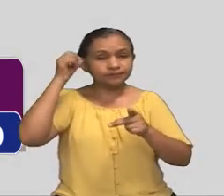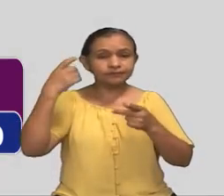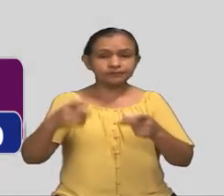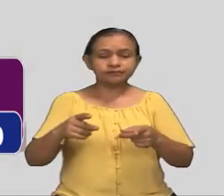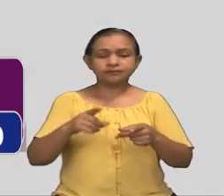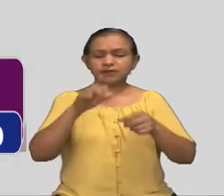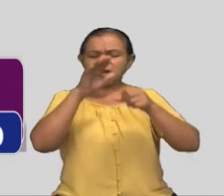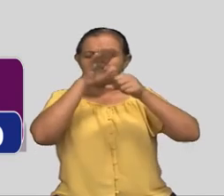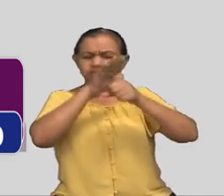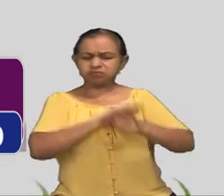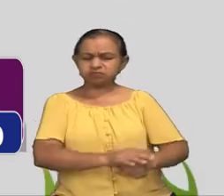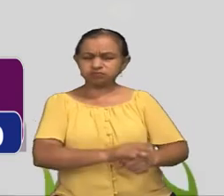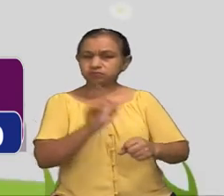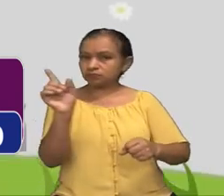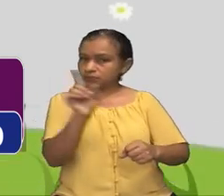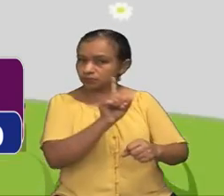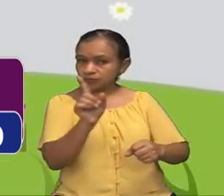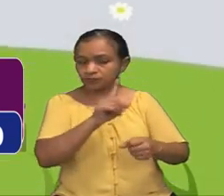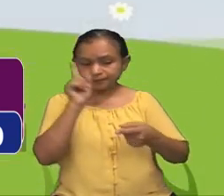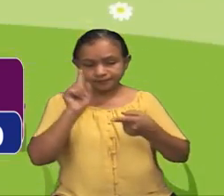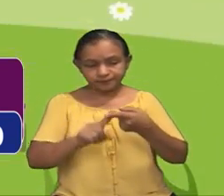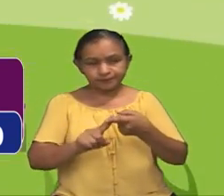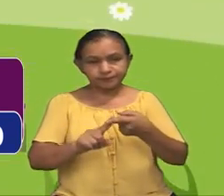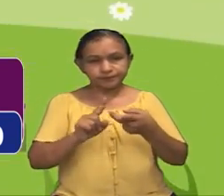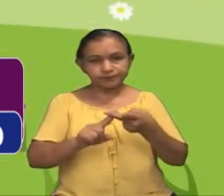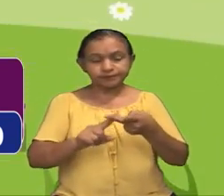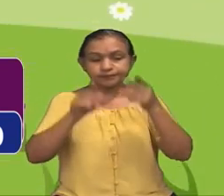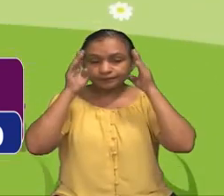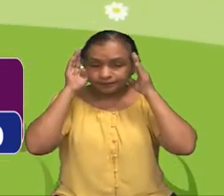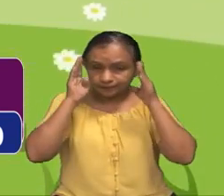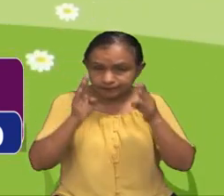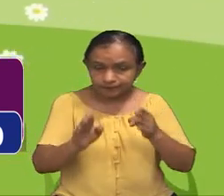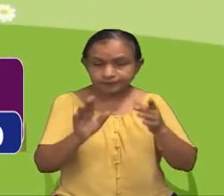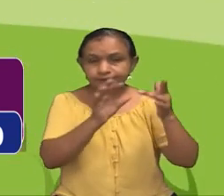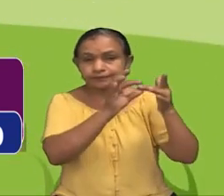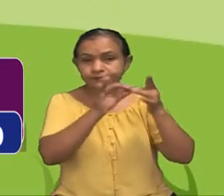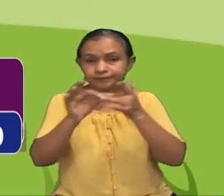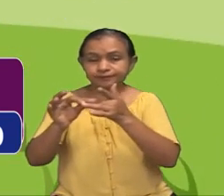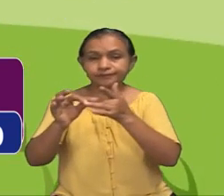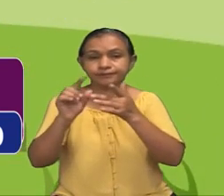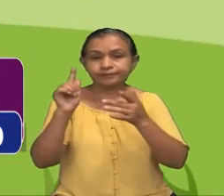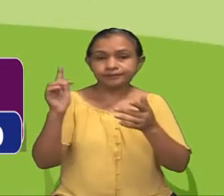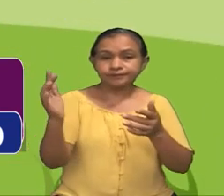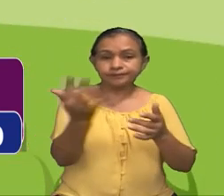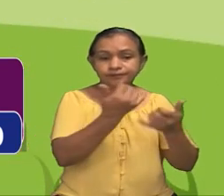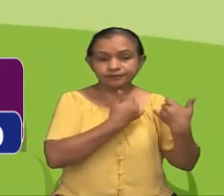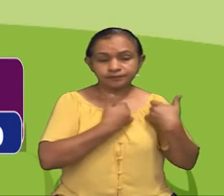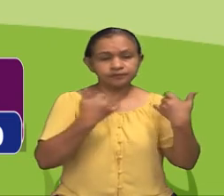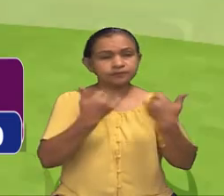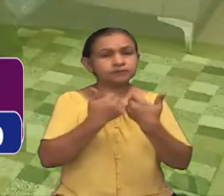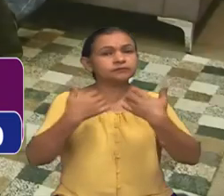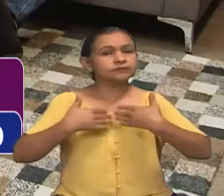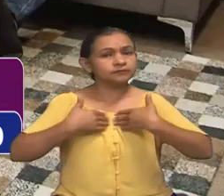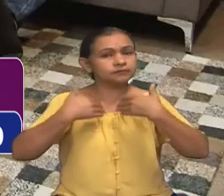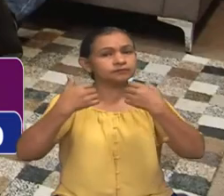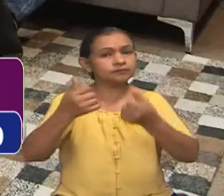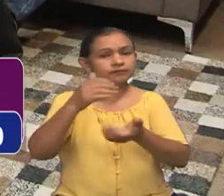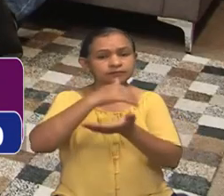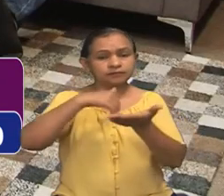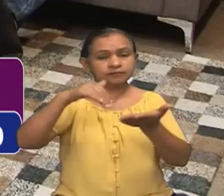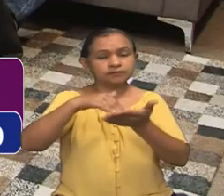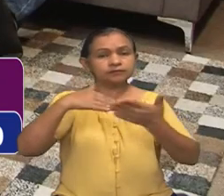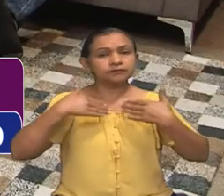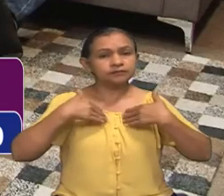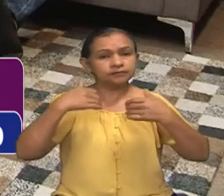ser discriminadas, tienen derecho a recibir una atención especializada en todas las instituciones de salud, de